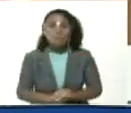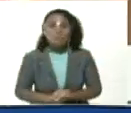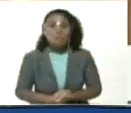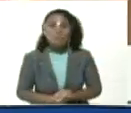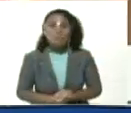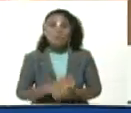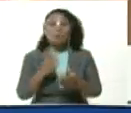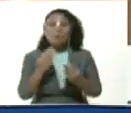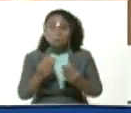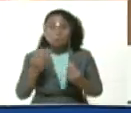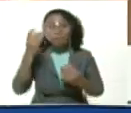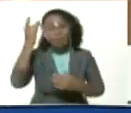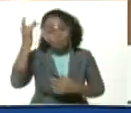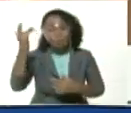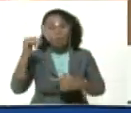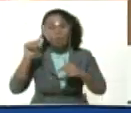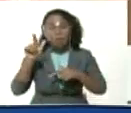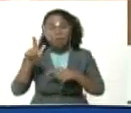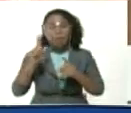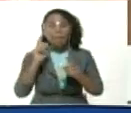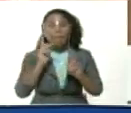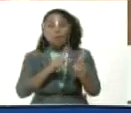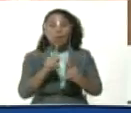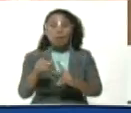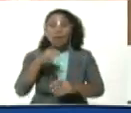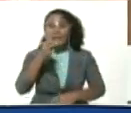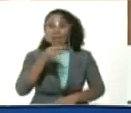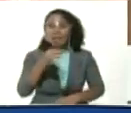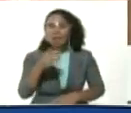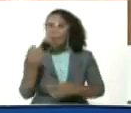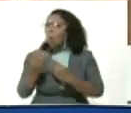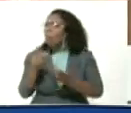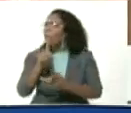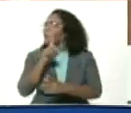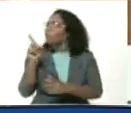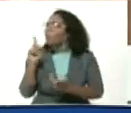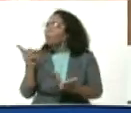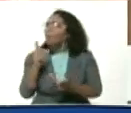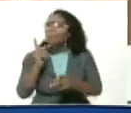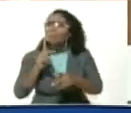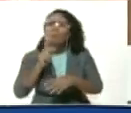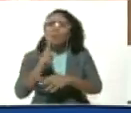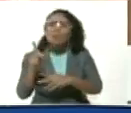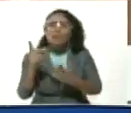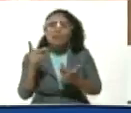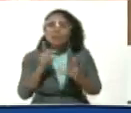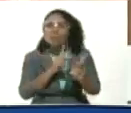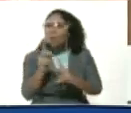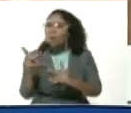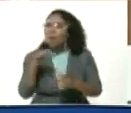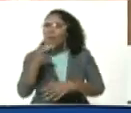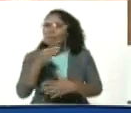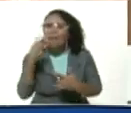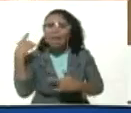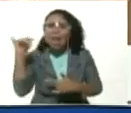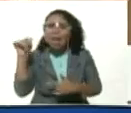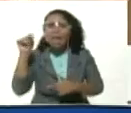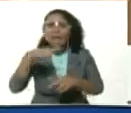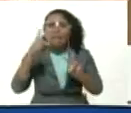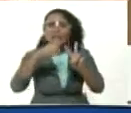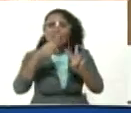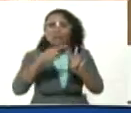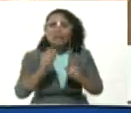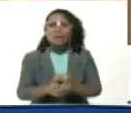muy inteligente, entrevistado en este programa de las tardes. ¿Cómo que se llama el programa de las tardes? Un programa de las tardes que hay en Venezolana